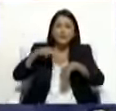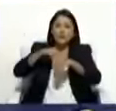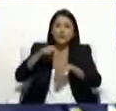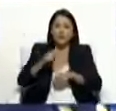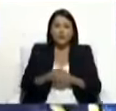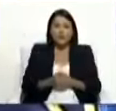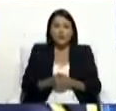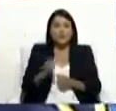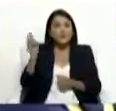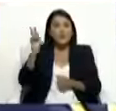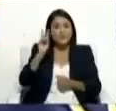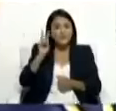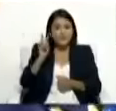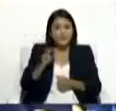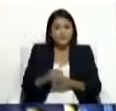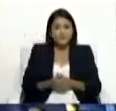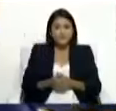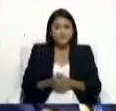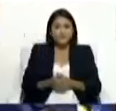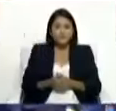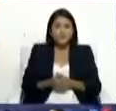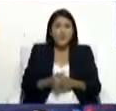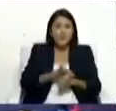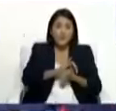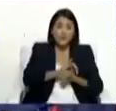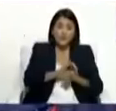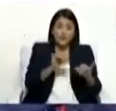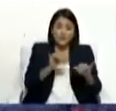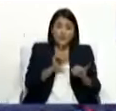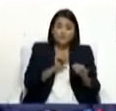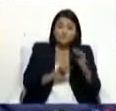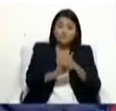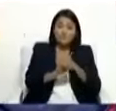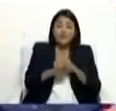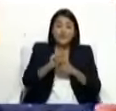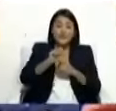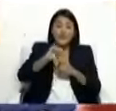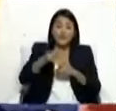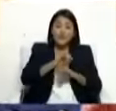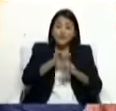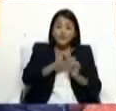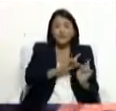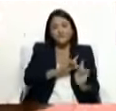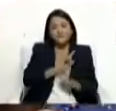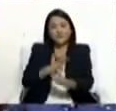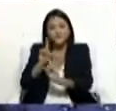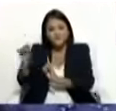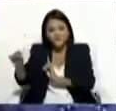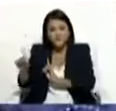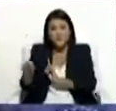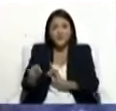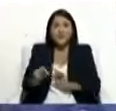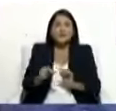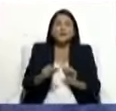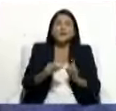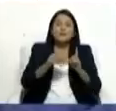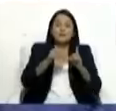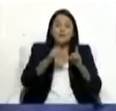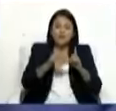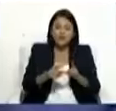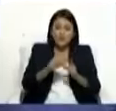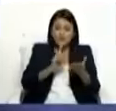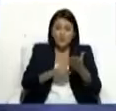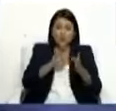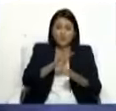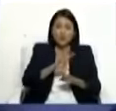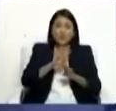Asamblea Nacional, a su salida del Tribunal Supremo de Justicia, quien reiteró que la sentencia 1469 del pasado